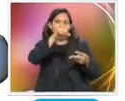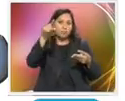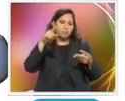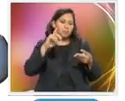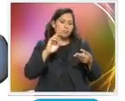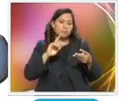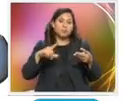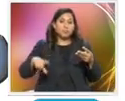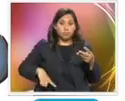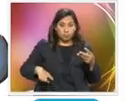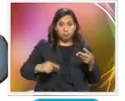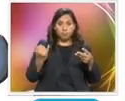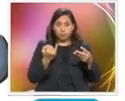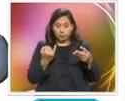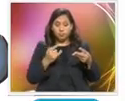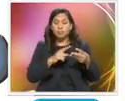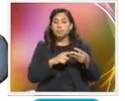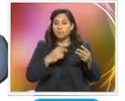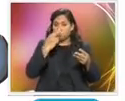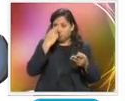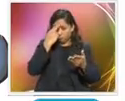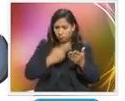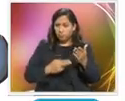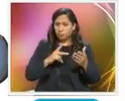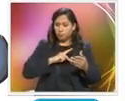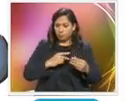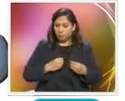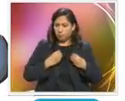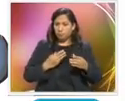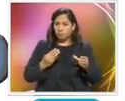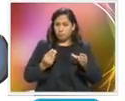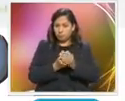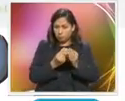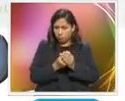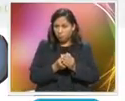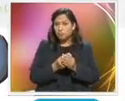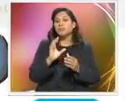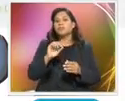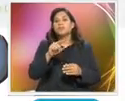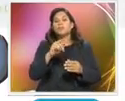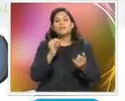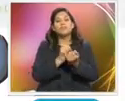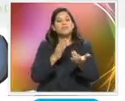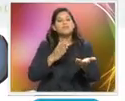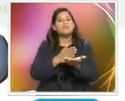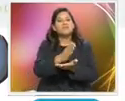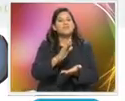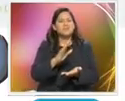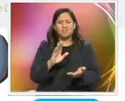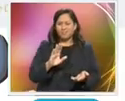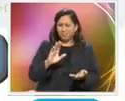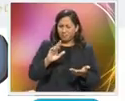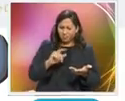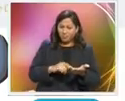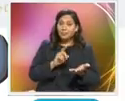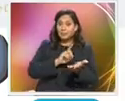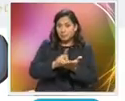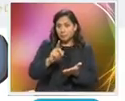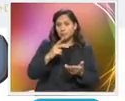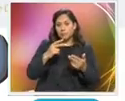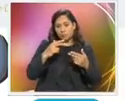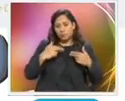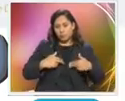ciudadanos y gobiernos violan también esos espacios de derechos digitales o se acercan mucho al lindero de violarlos. Entonces, es un tema que